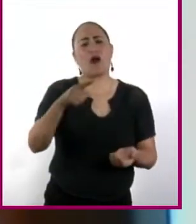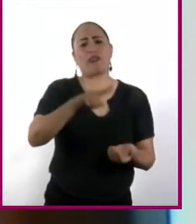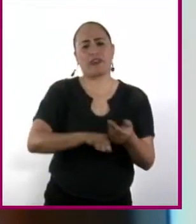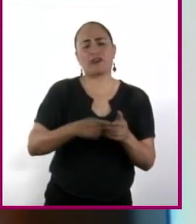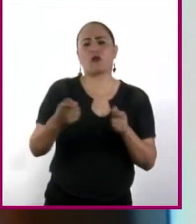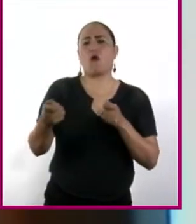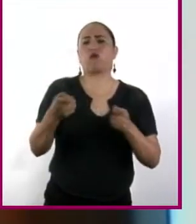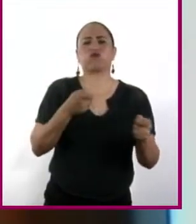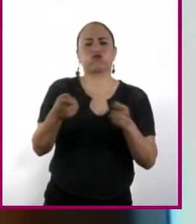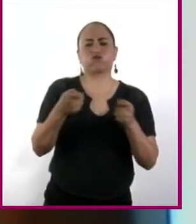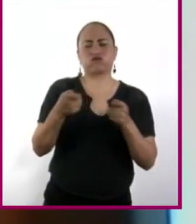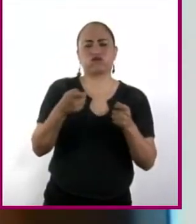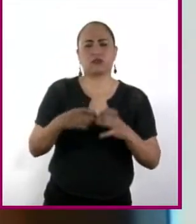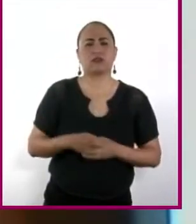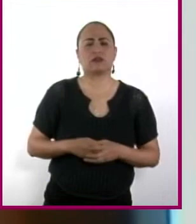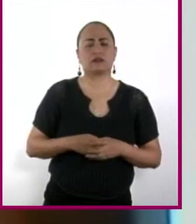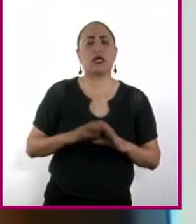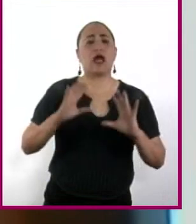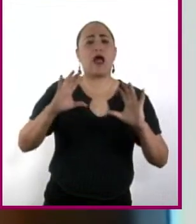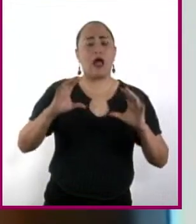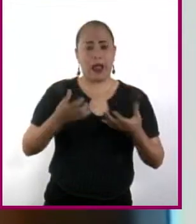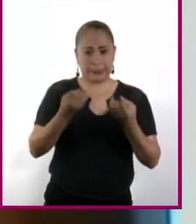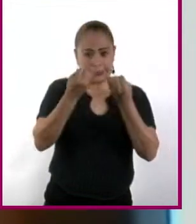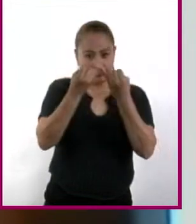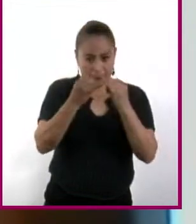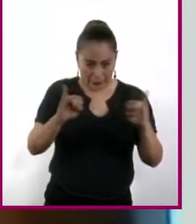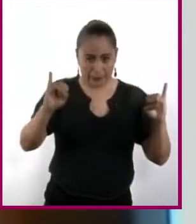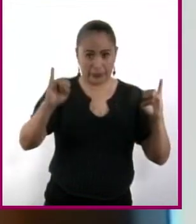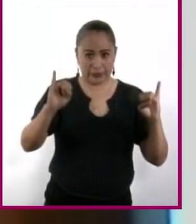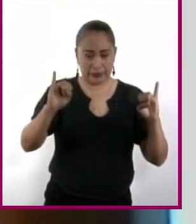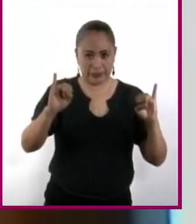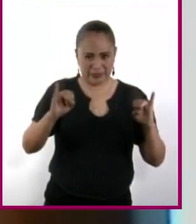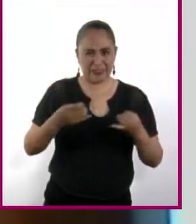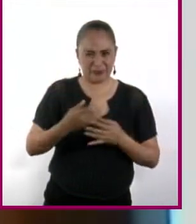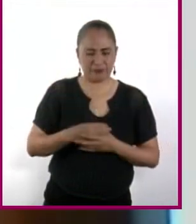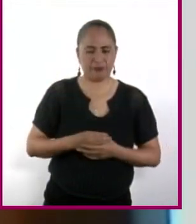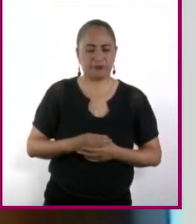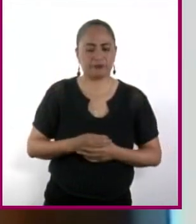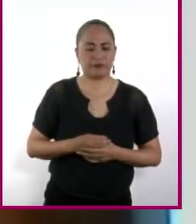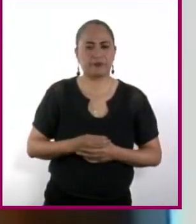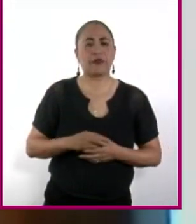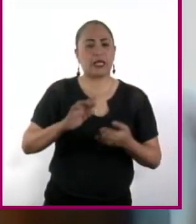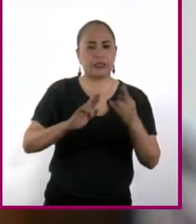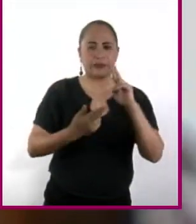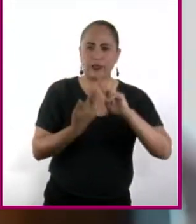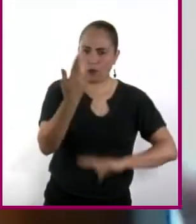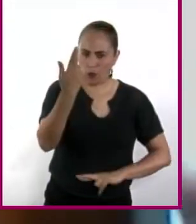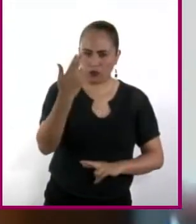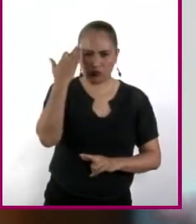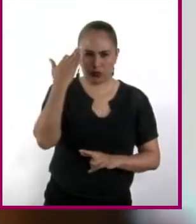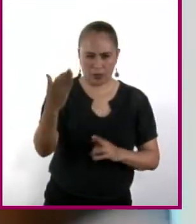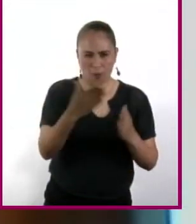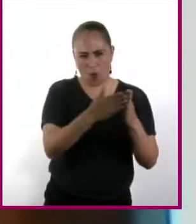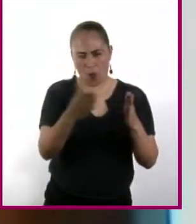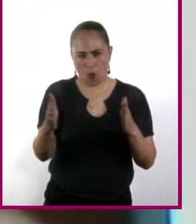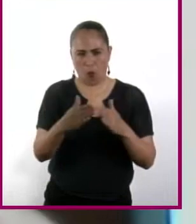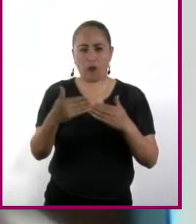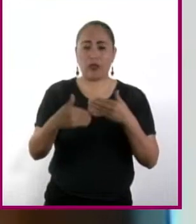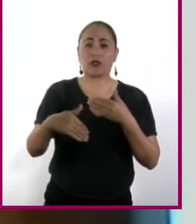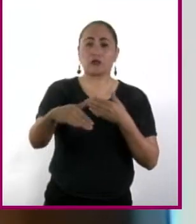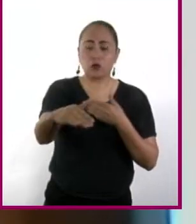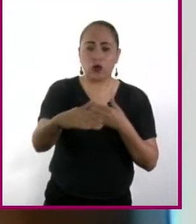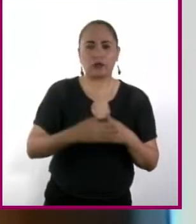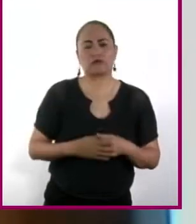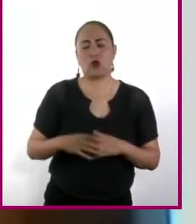sea, con la independencia, sobre todo después de la revolución, una élite se apropió de